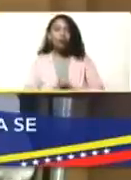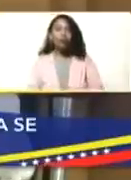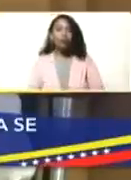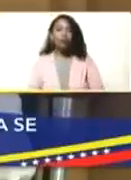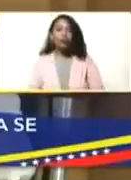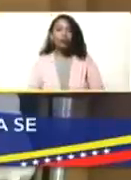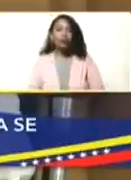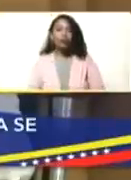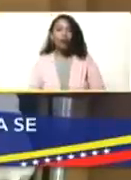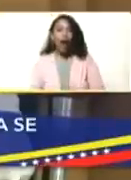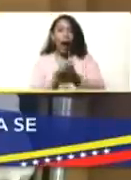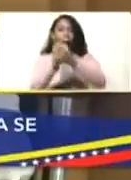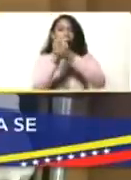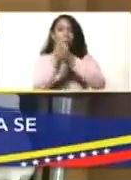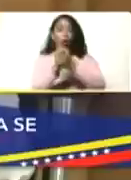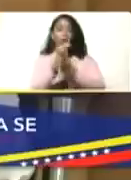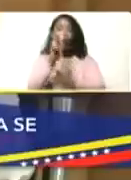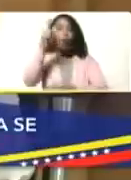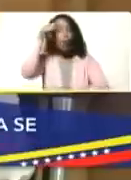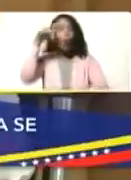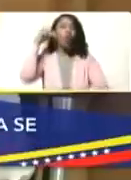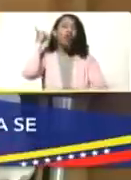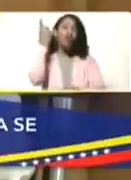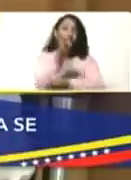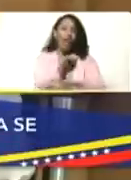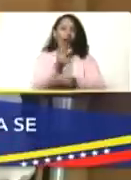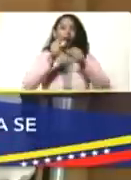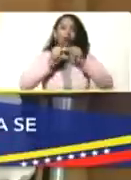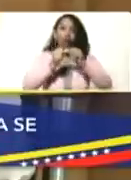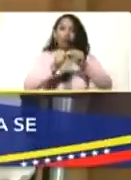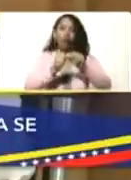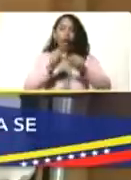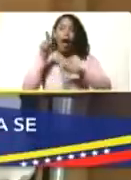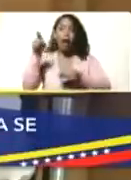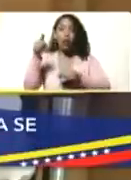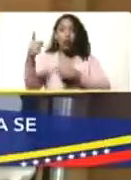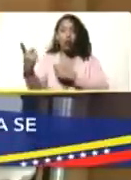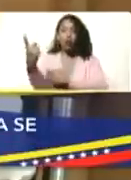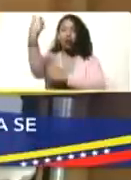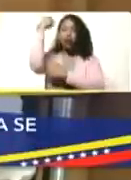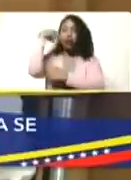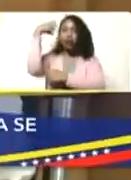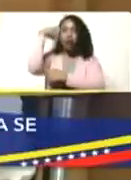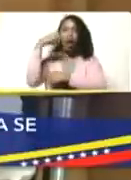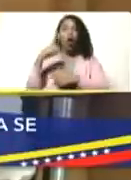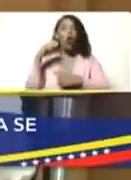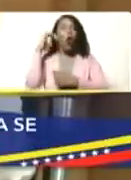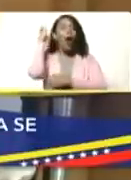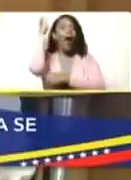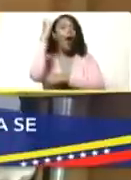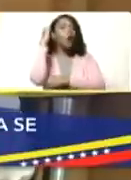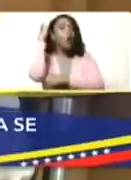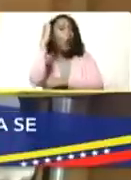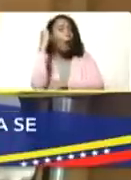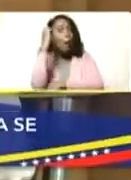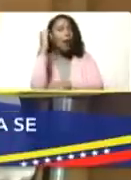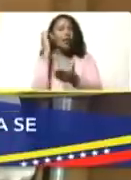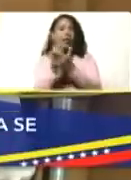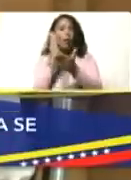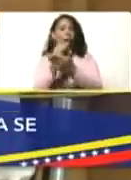la amistad de los dos pueblos debe mantenerse. Eso nos lo enseñaron los europeos, que se mataron por decenas de